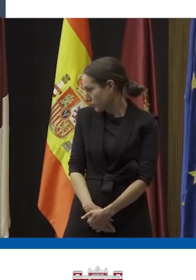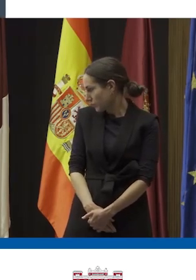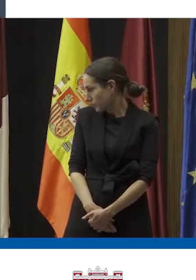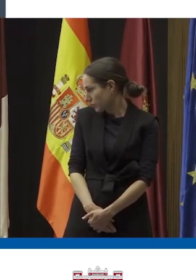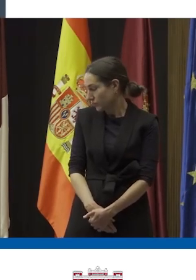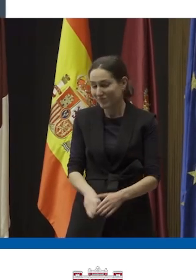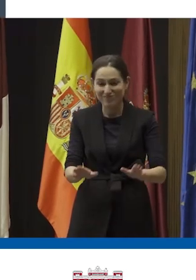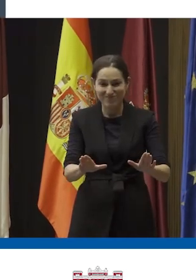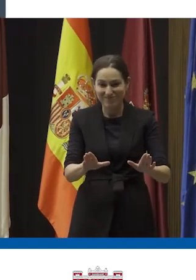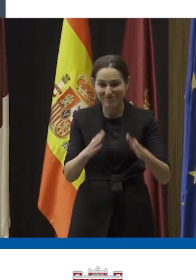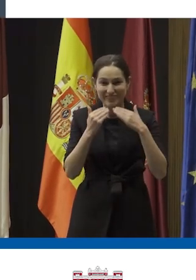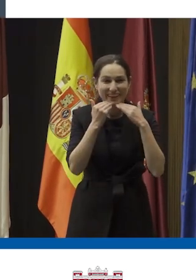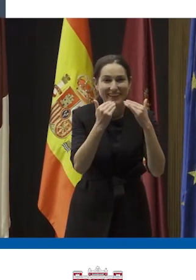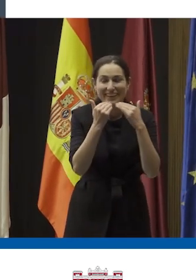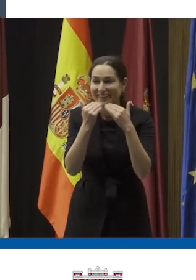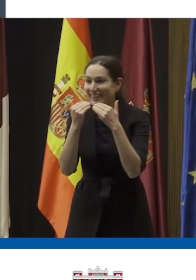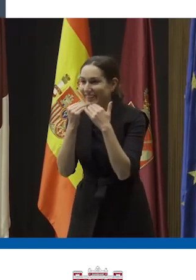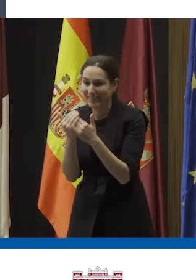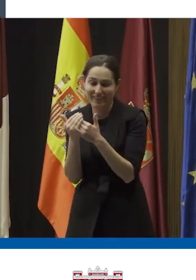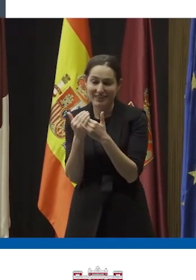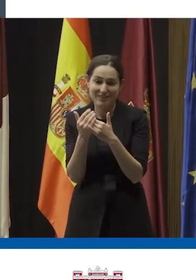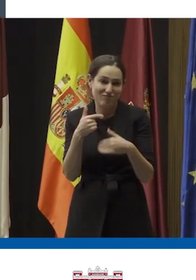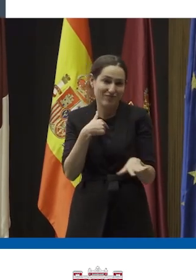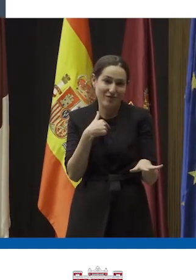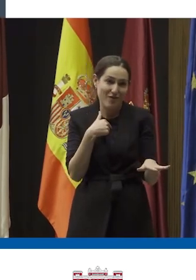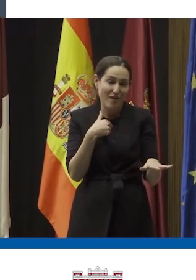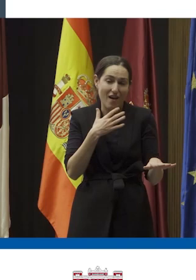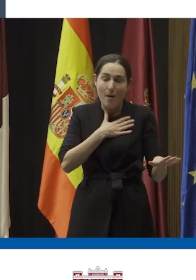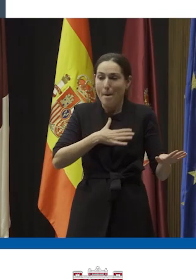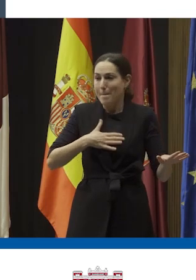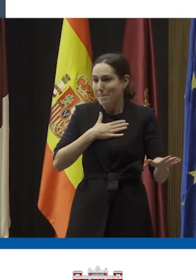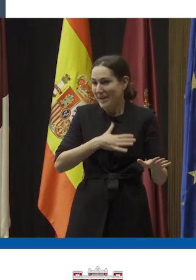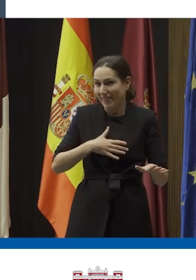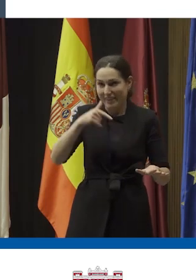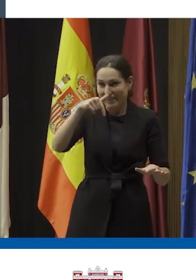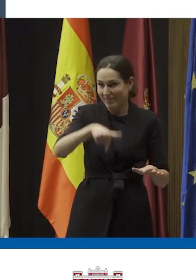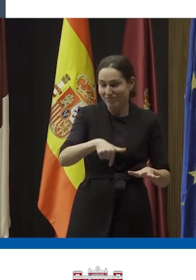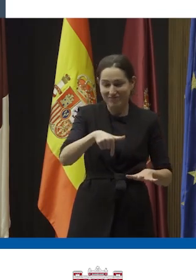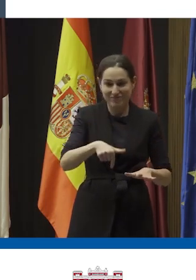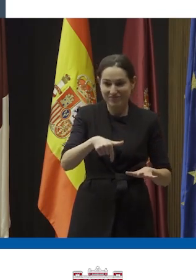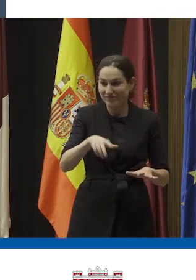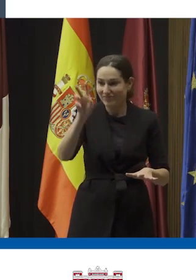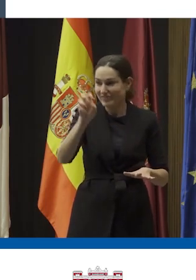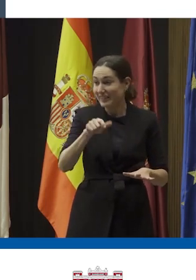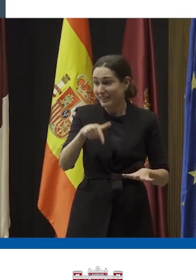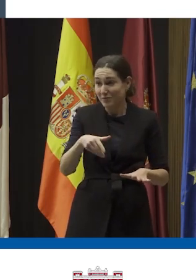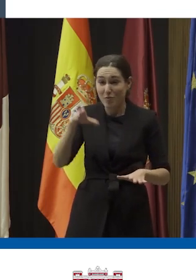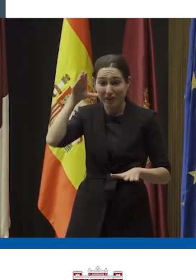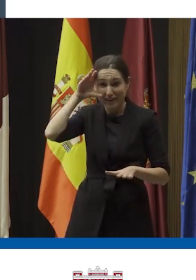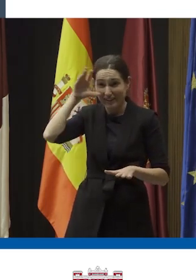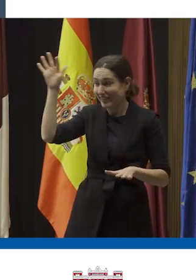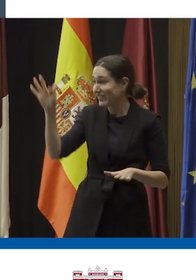José, muchas gracias. Realmente es un placer venir a estar con ustedes por escuchar a María